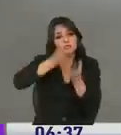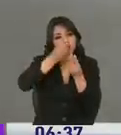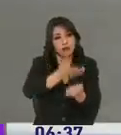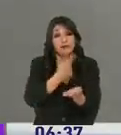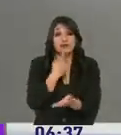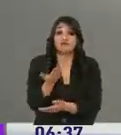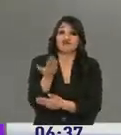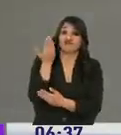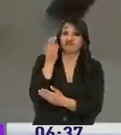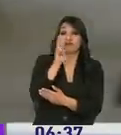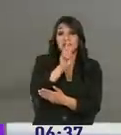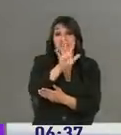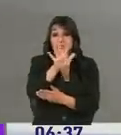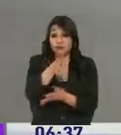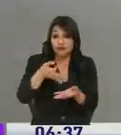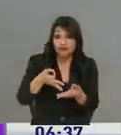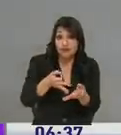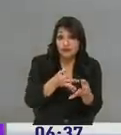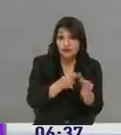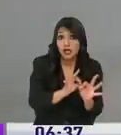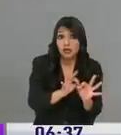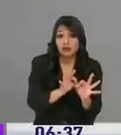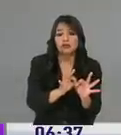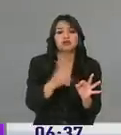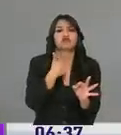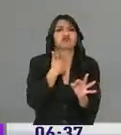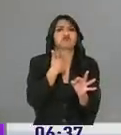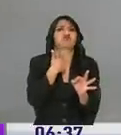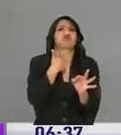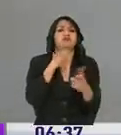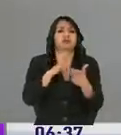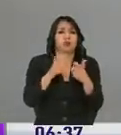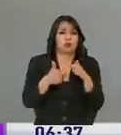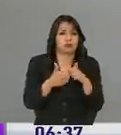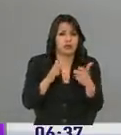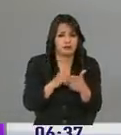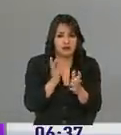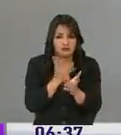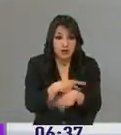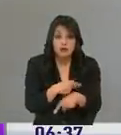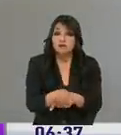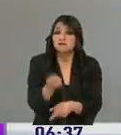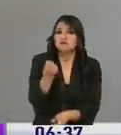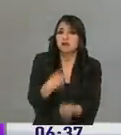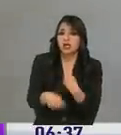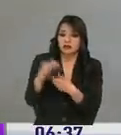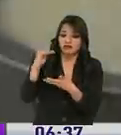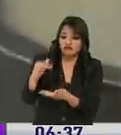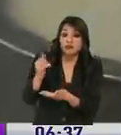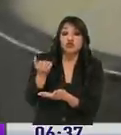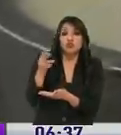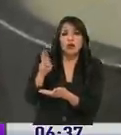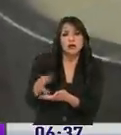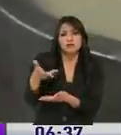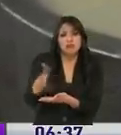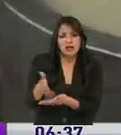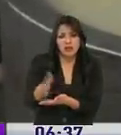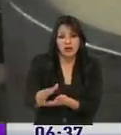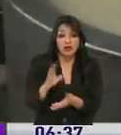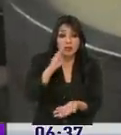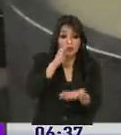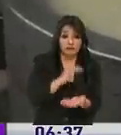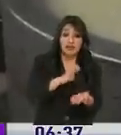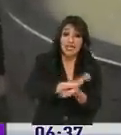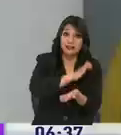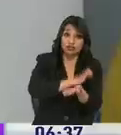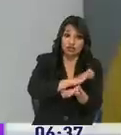pasado 25 de febrero se encuentran entre la espada y la pared al no poder comercializar el suero que sale de la elaboración de